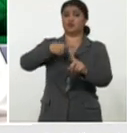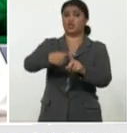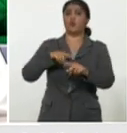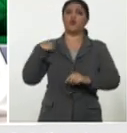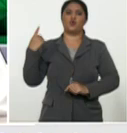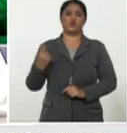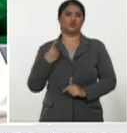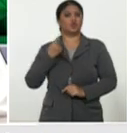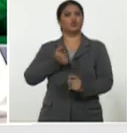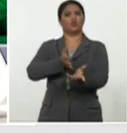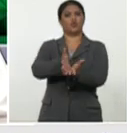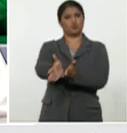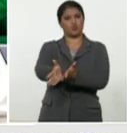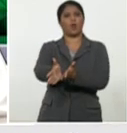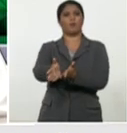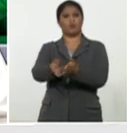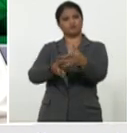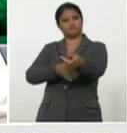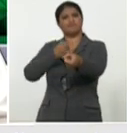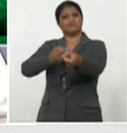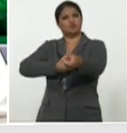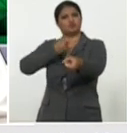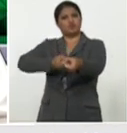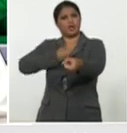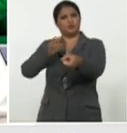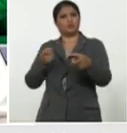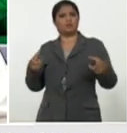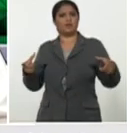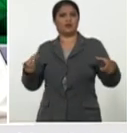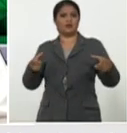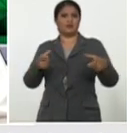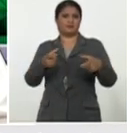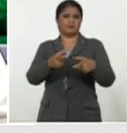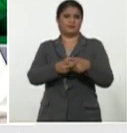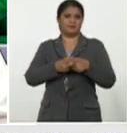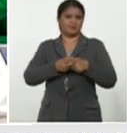que vamos a mantener y vamos a lograr su control.